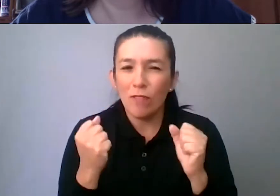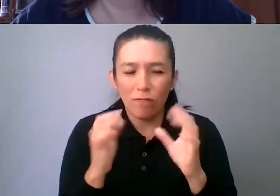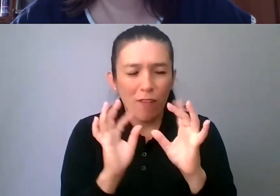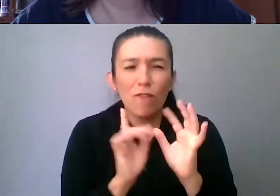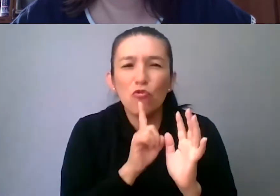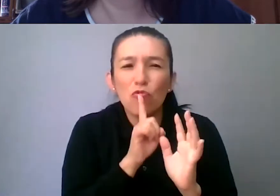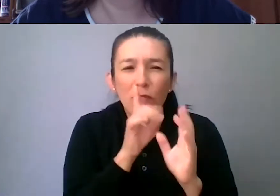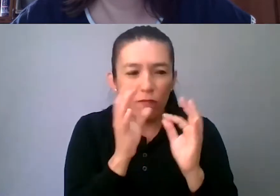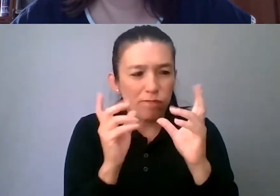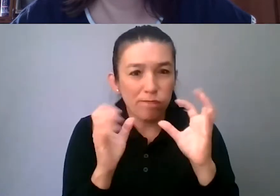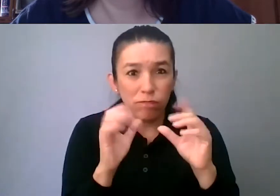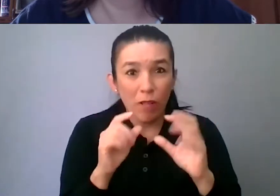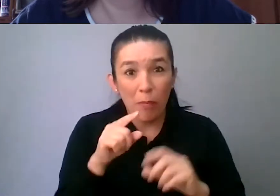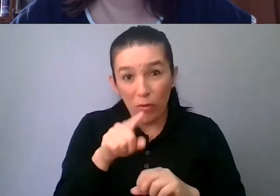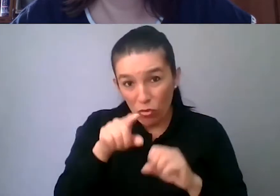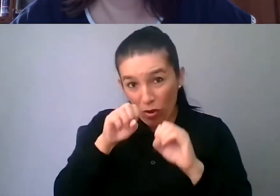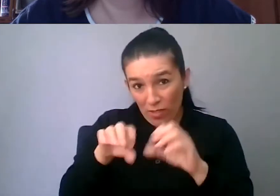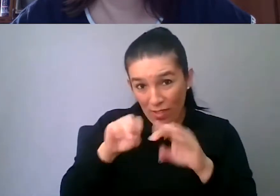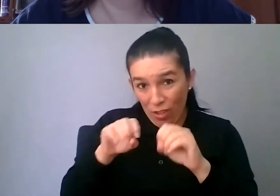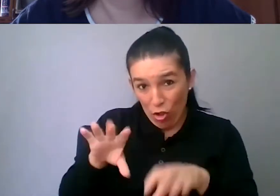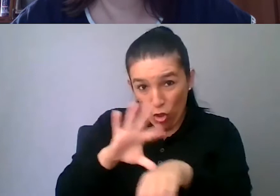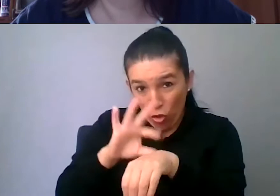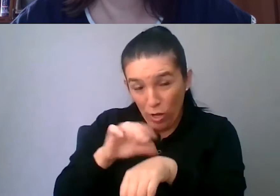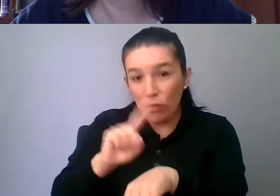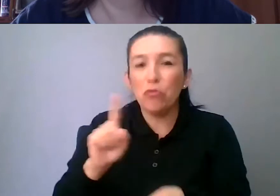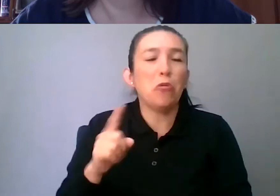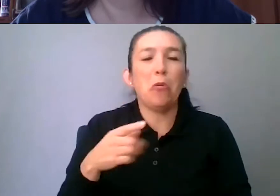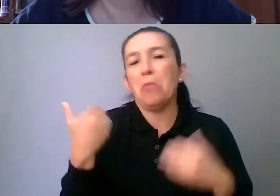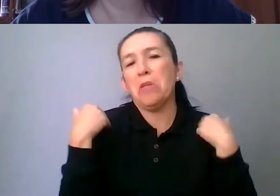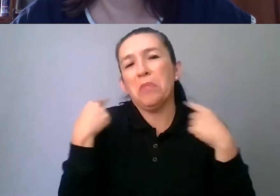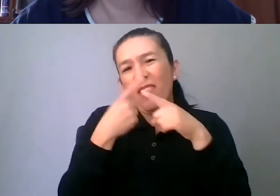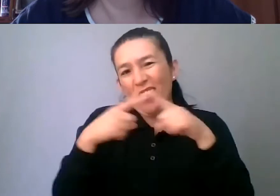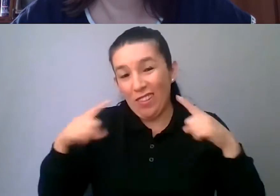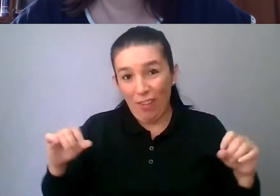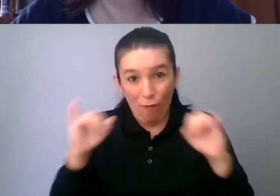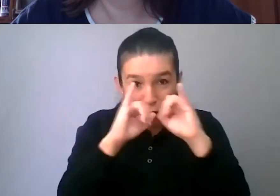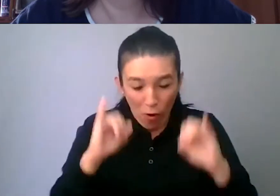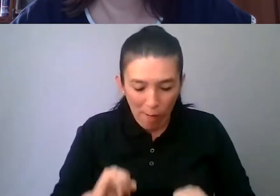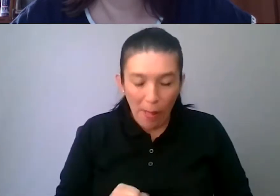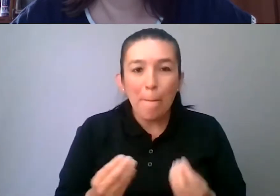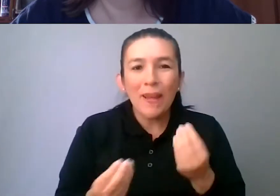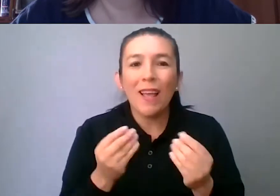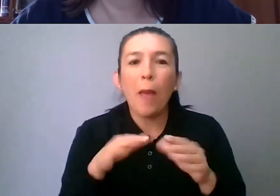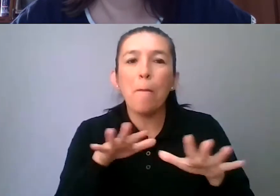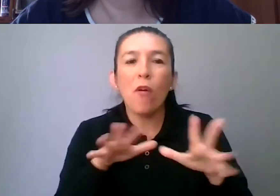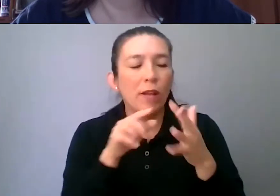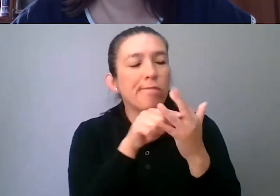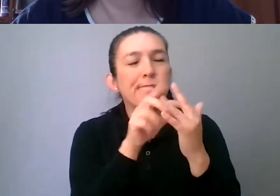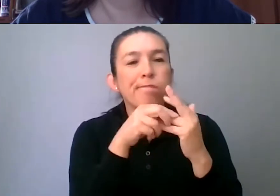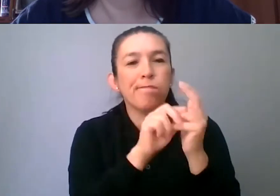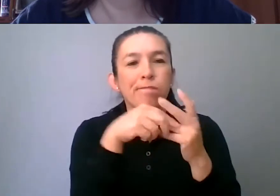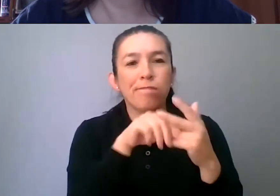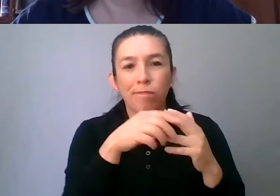Pero no es que yo les enseñe estas figuras a ellos, sino que practicamos muchas figuras para movilidad de músculos y